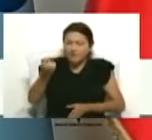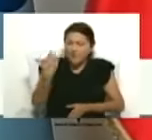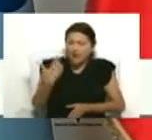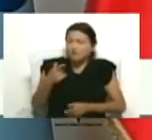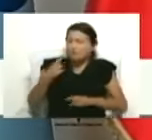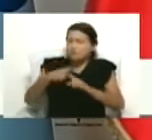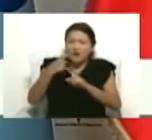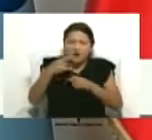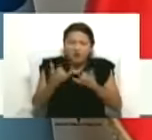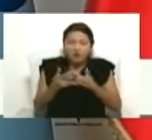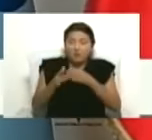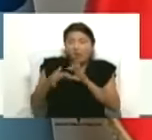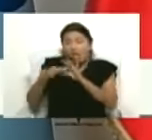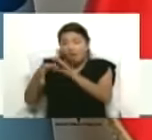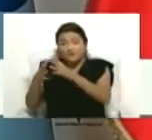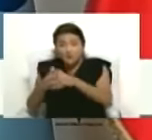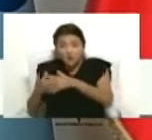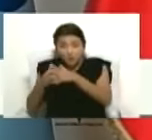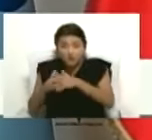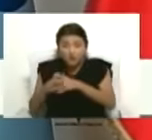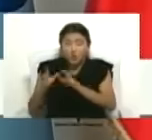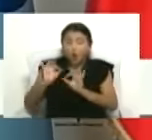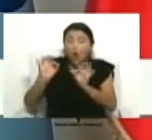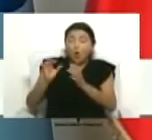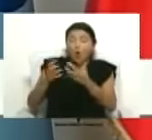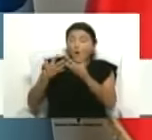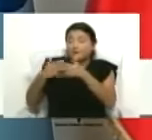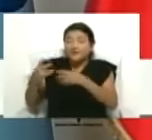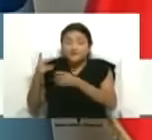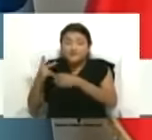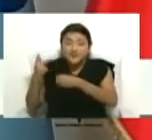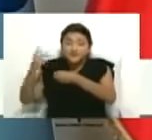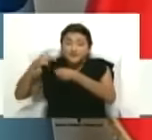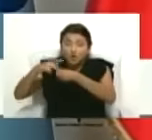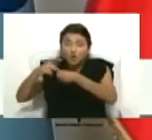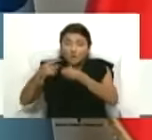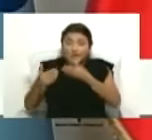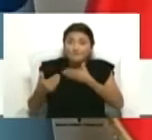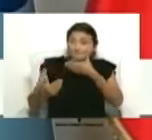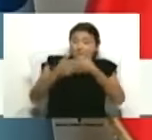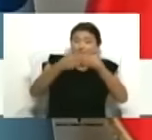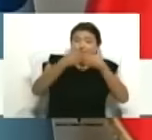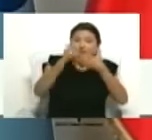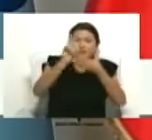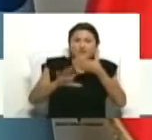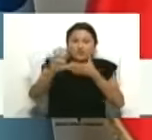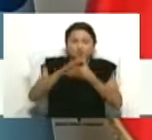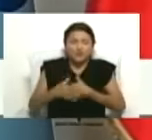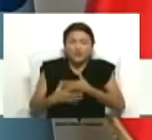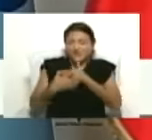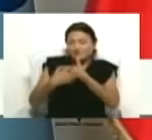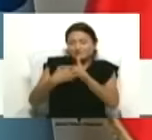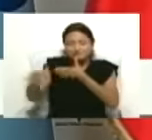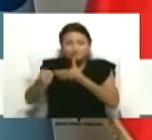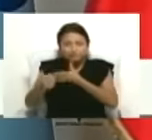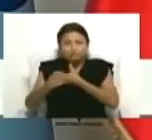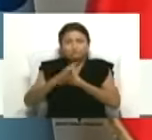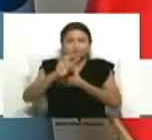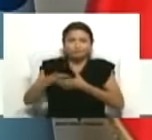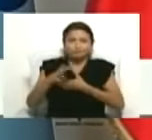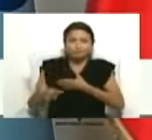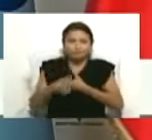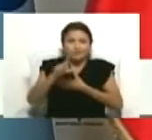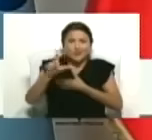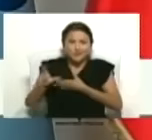prefirieron venderse a una transnacional petrolera para socavar nuestra soberanía, para